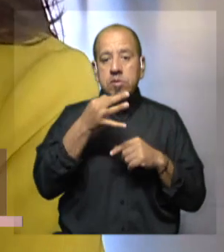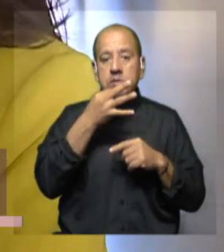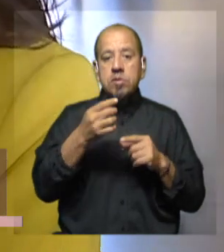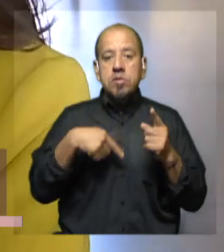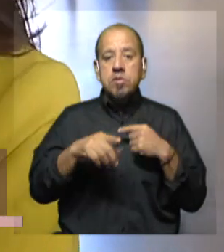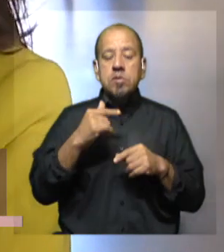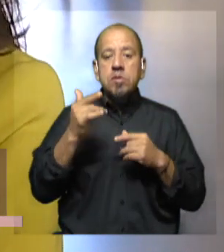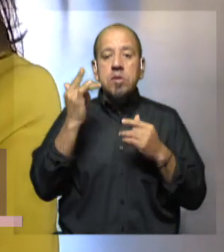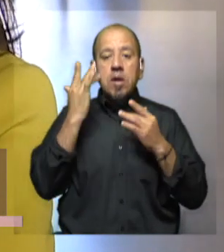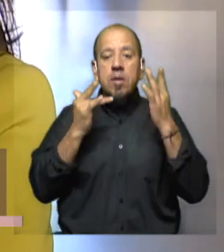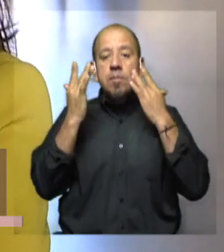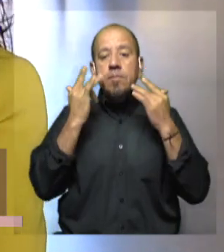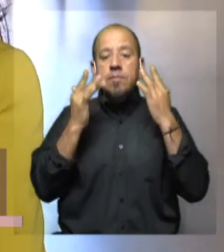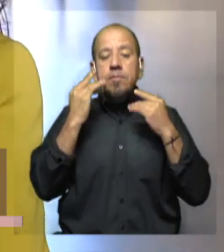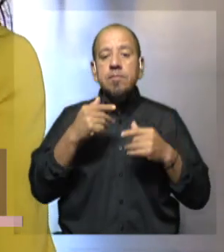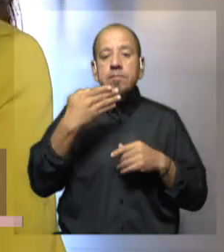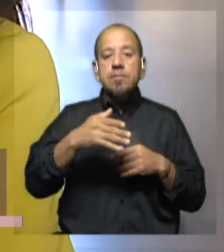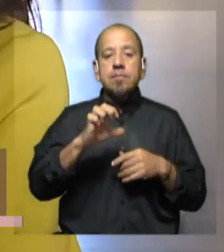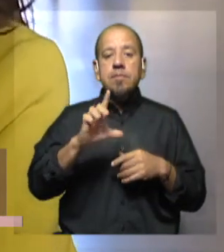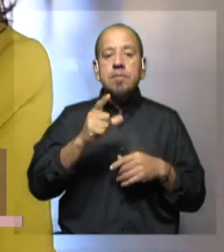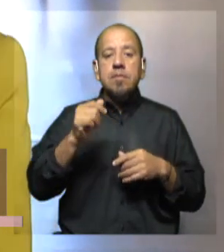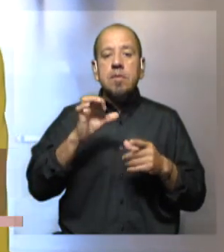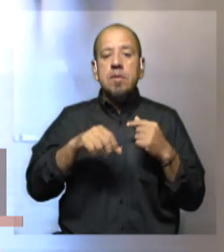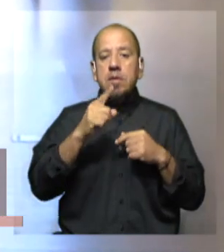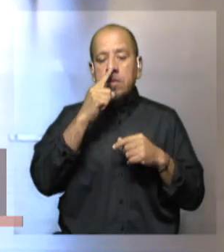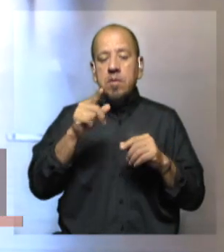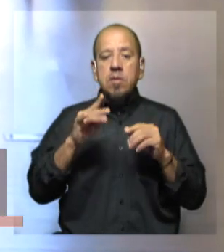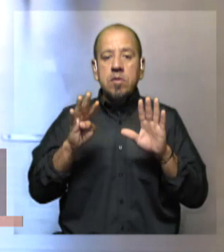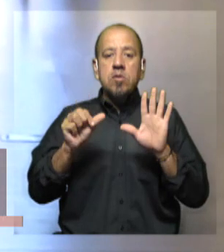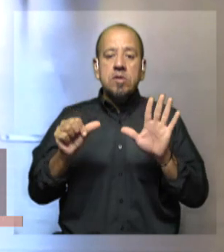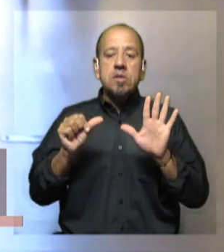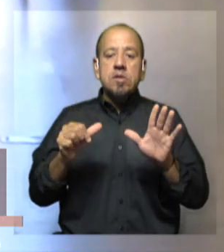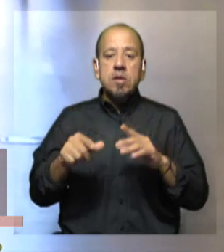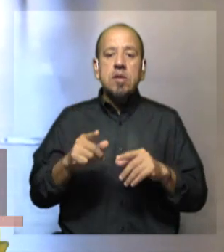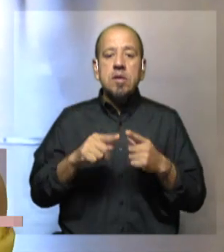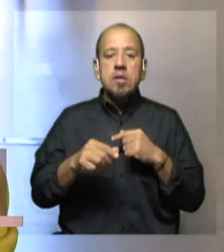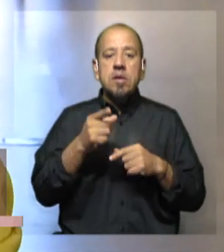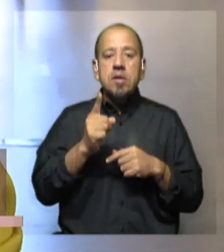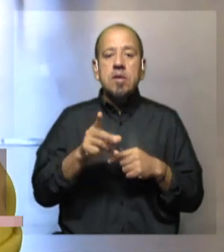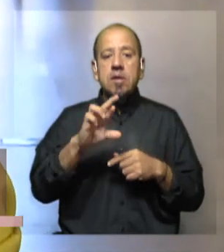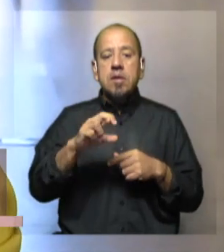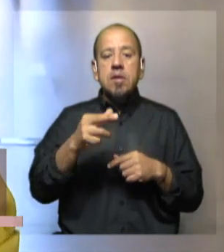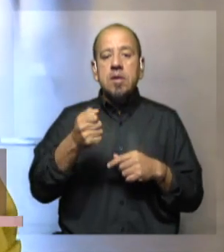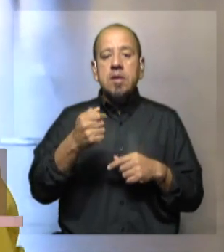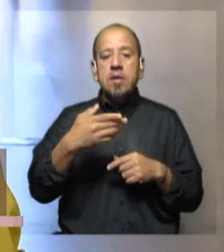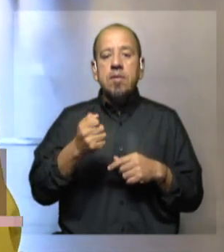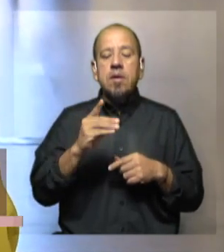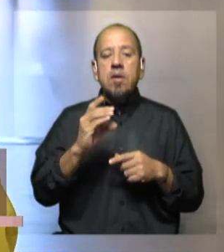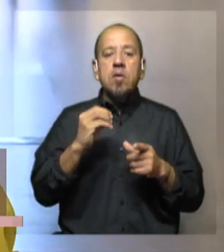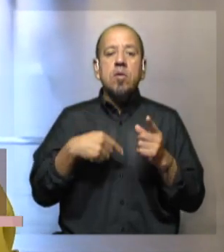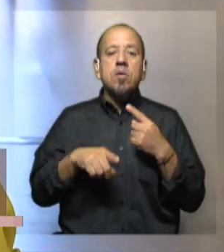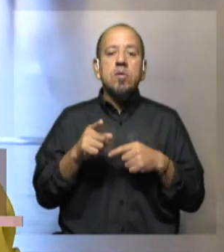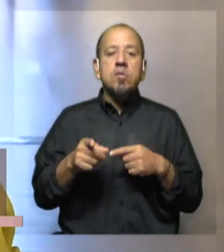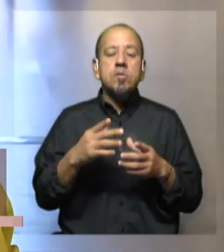de Bellas Artes. El primer premio de grabado lo recibió en 1966. Y después fue indagando y explorando